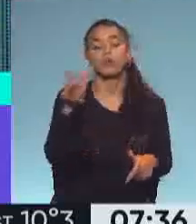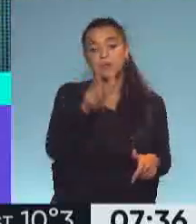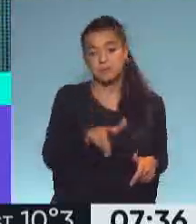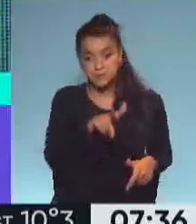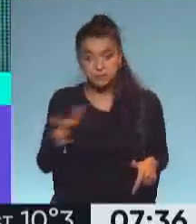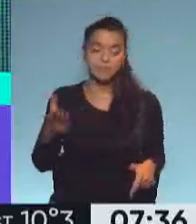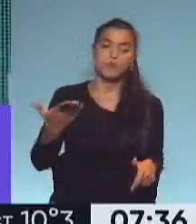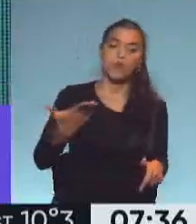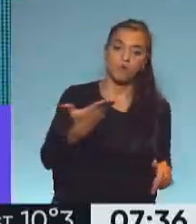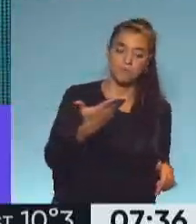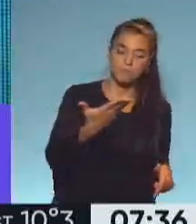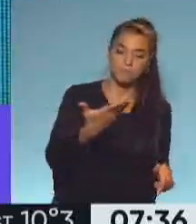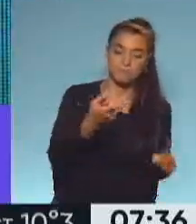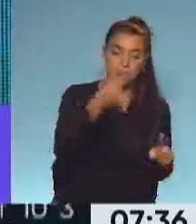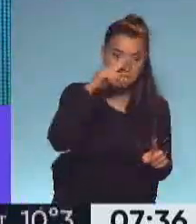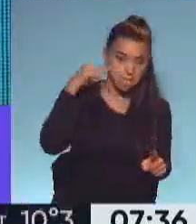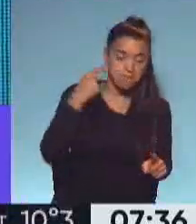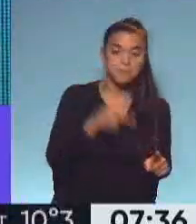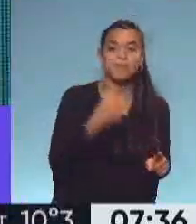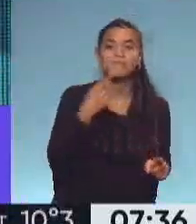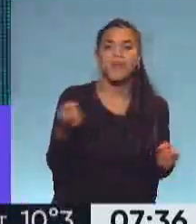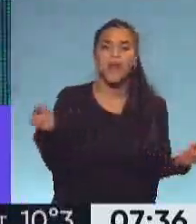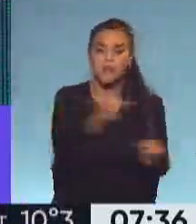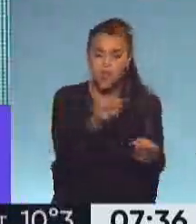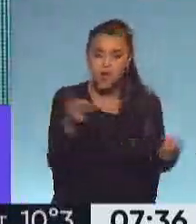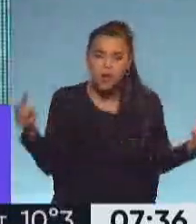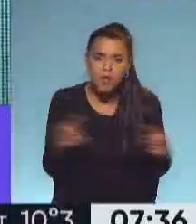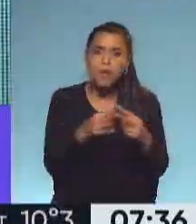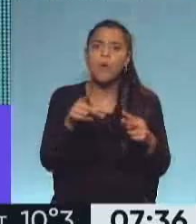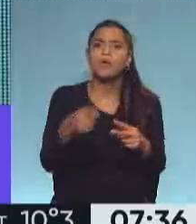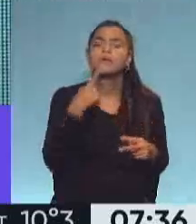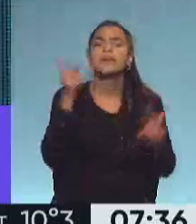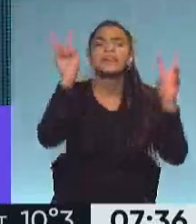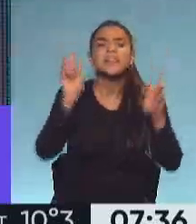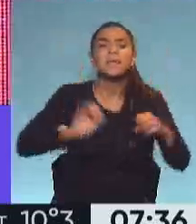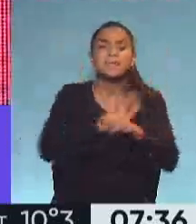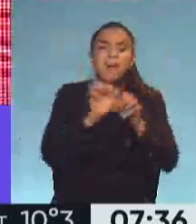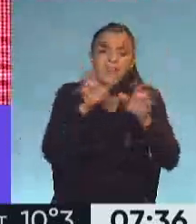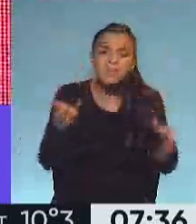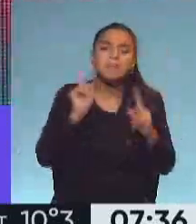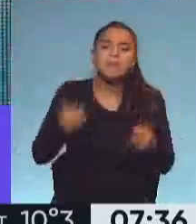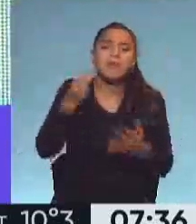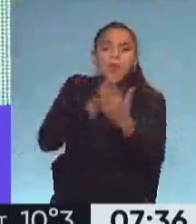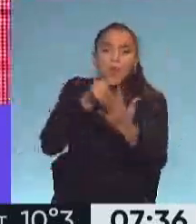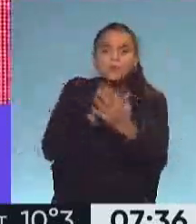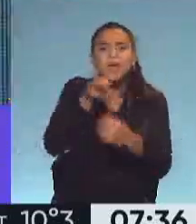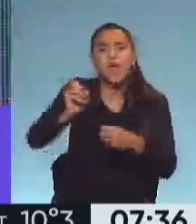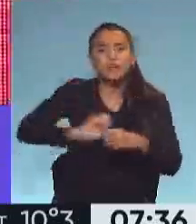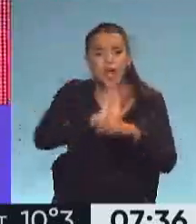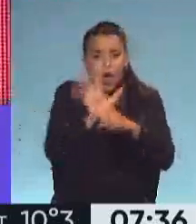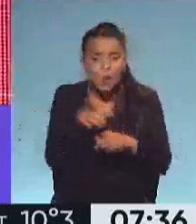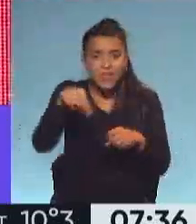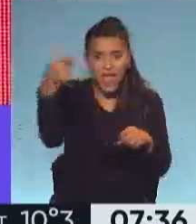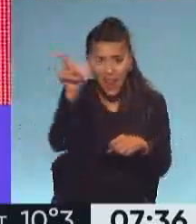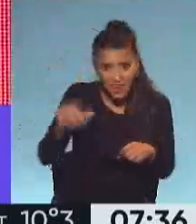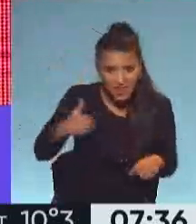Fernández, lógicamente varias fueron las cuestiones en la agenda de este encuentro. Una de ellas tuvo que ver con la pandemia y la lucha contra el COVID-19 en la Argentina y